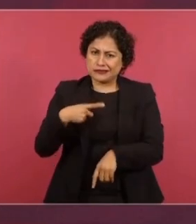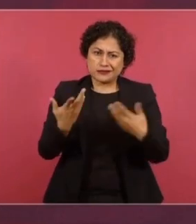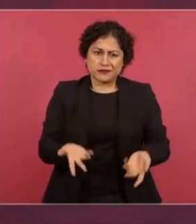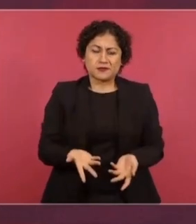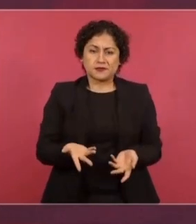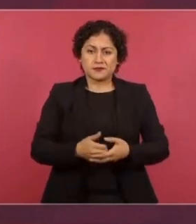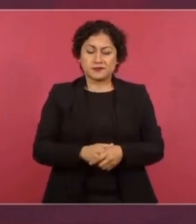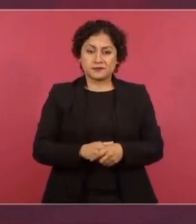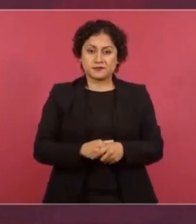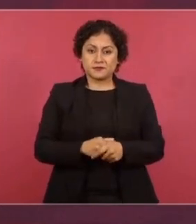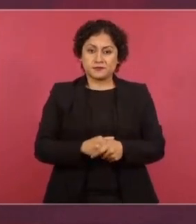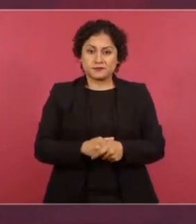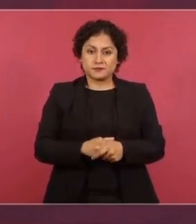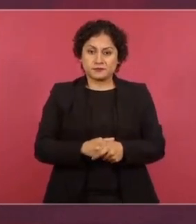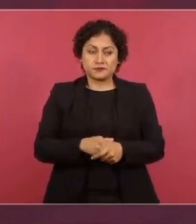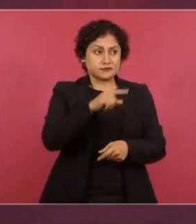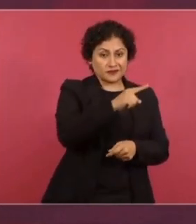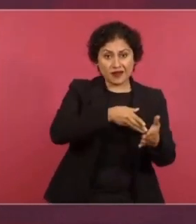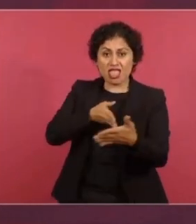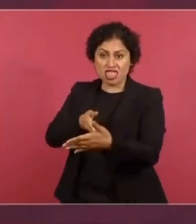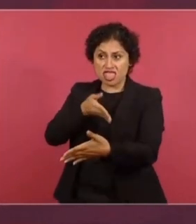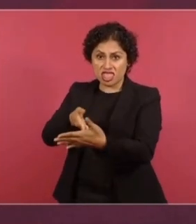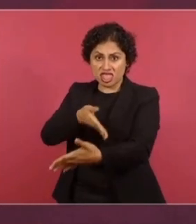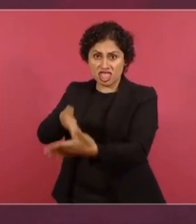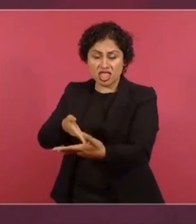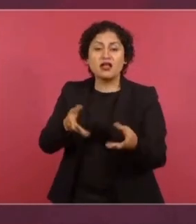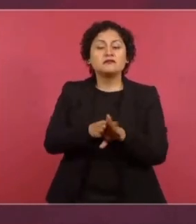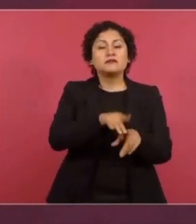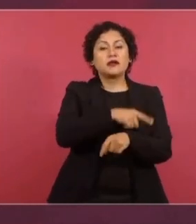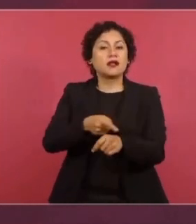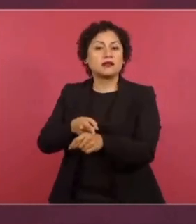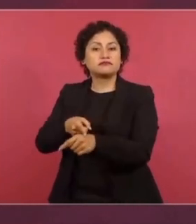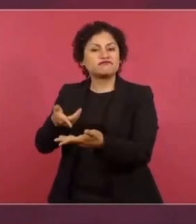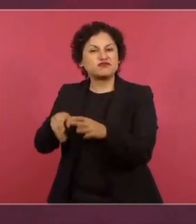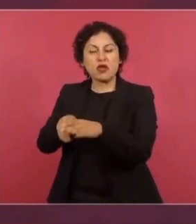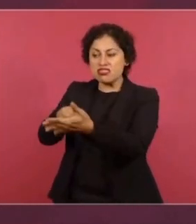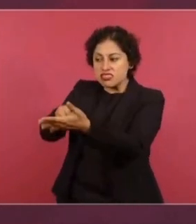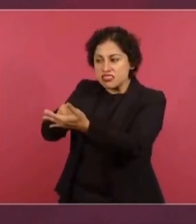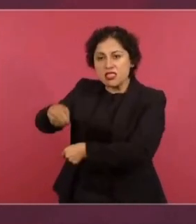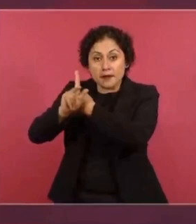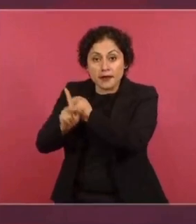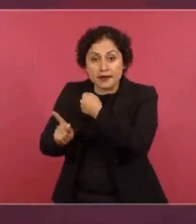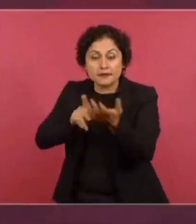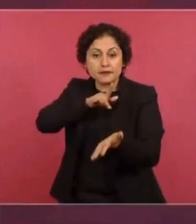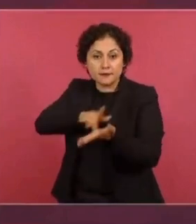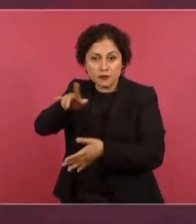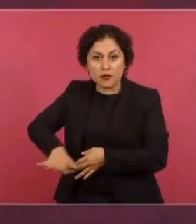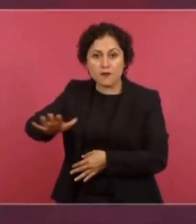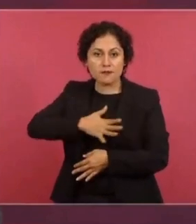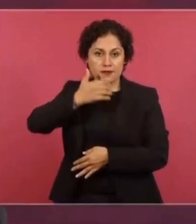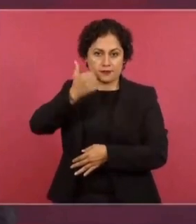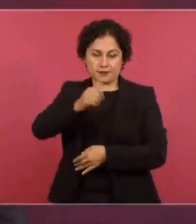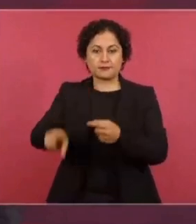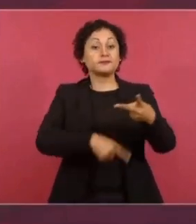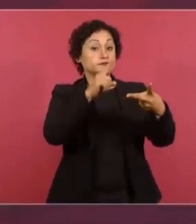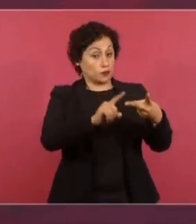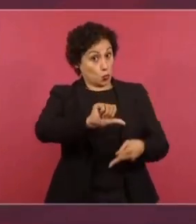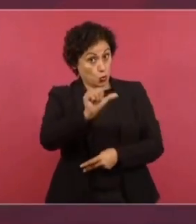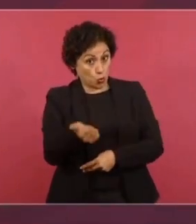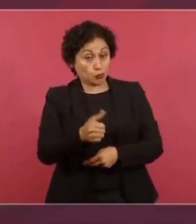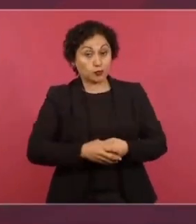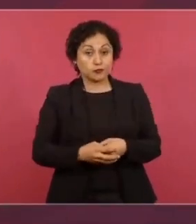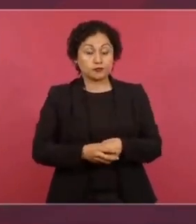de estar hostigando a países independientes y libres. Y lo segundo,